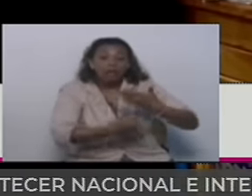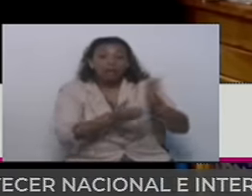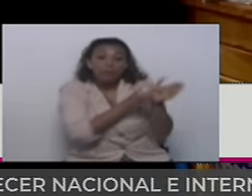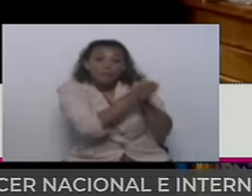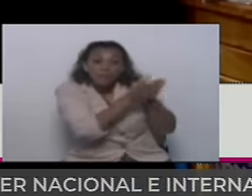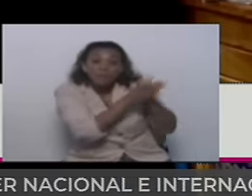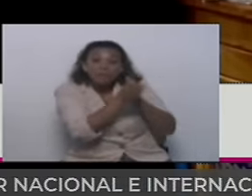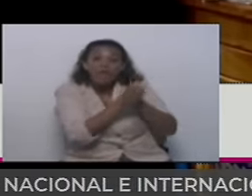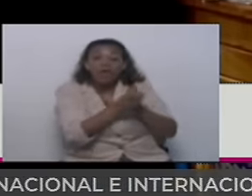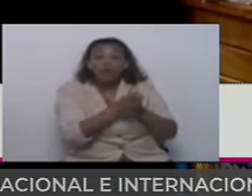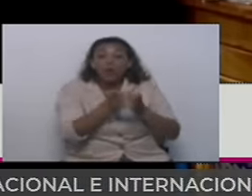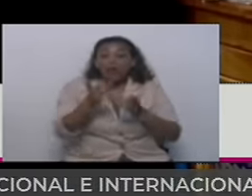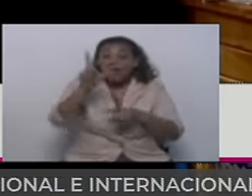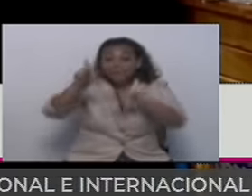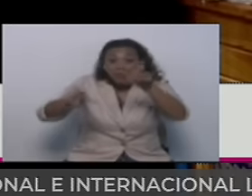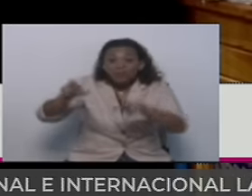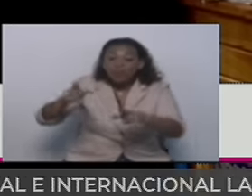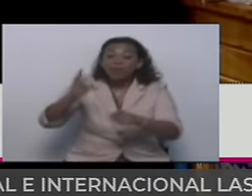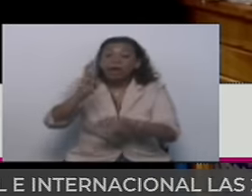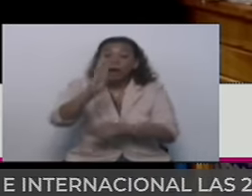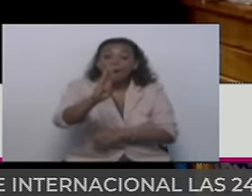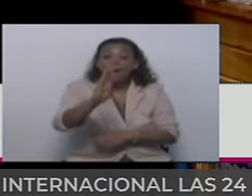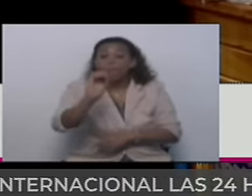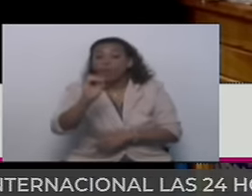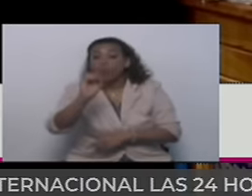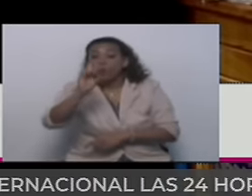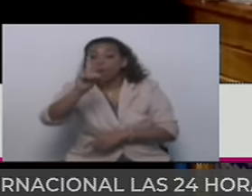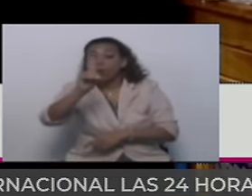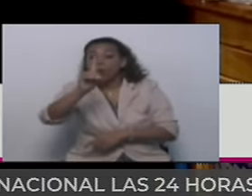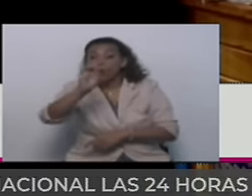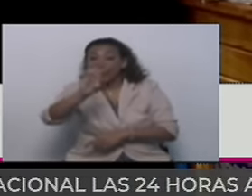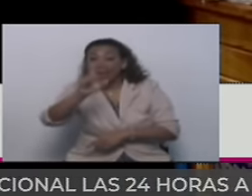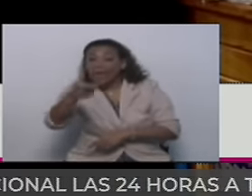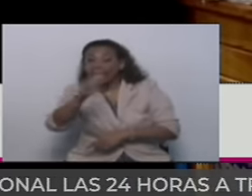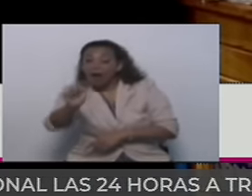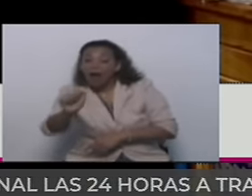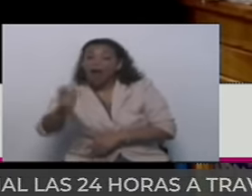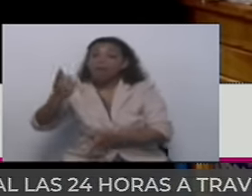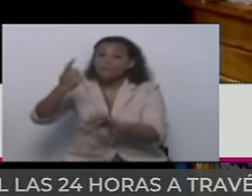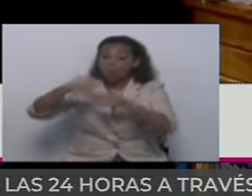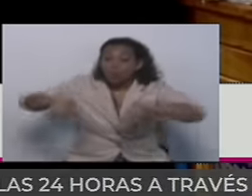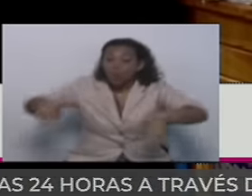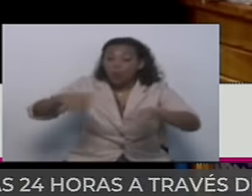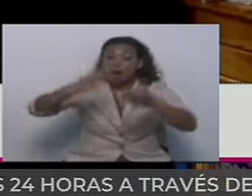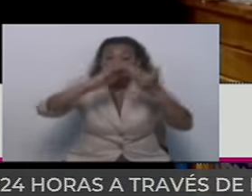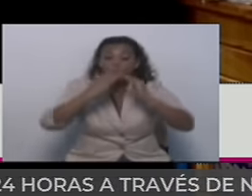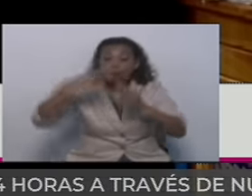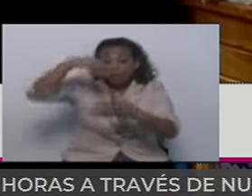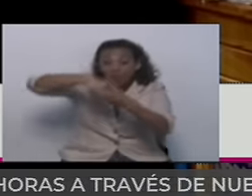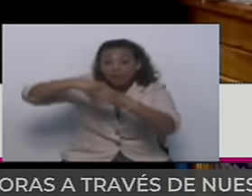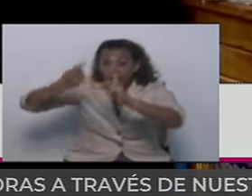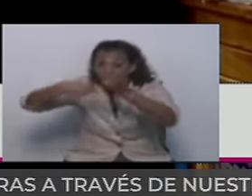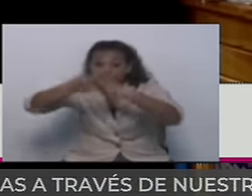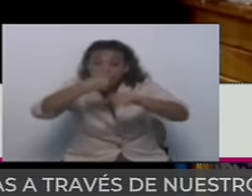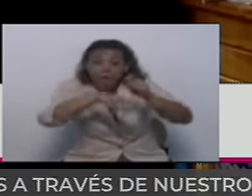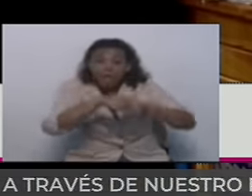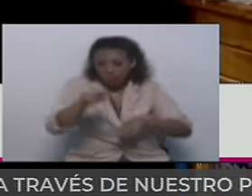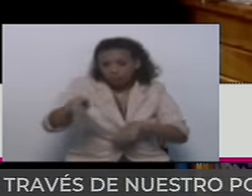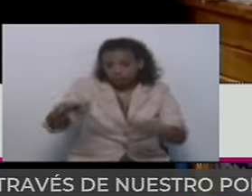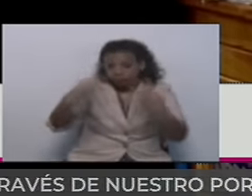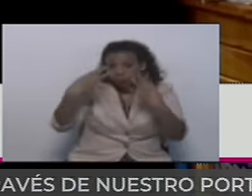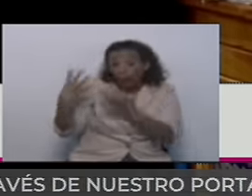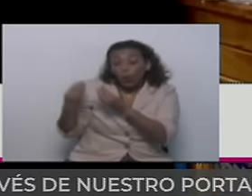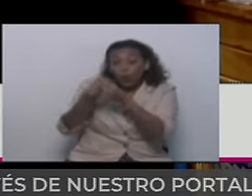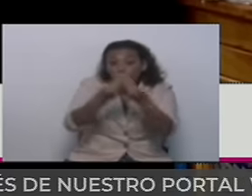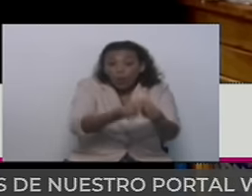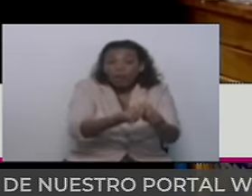a los bodegueros, bodegueras, a los abastos de la comunidad, es con ustedes, para que trabajemos